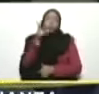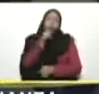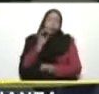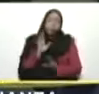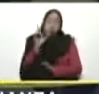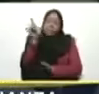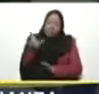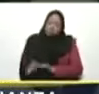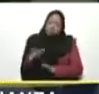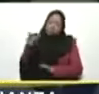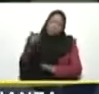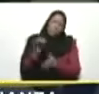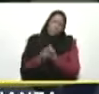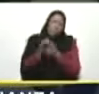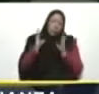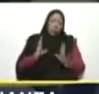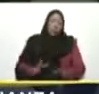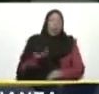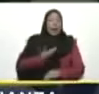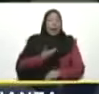Alex, alcaldesa,